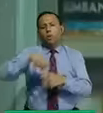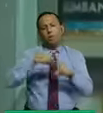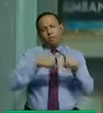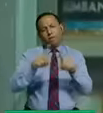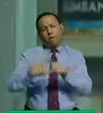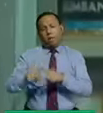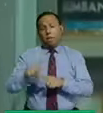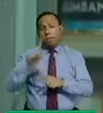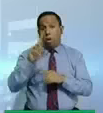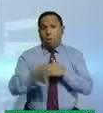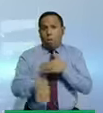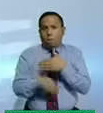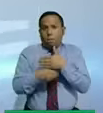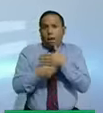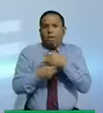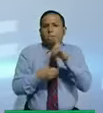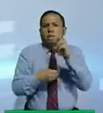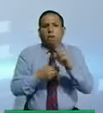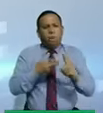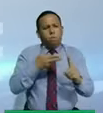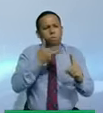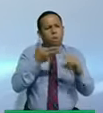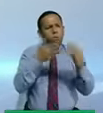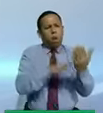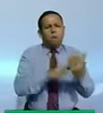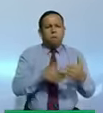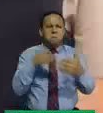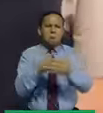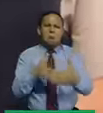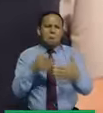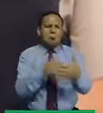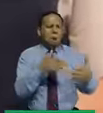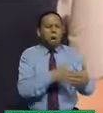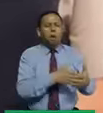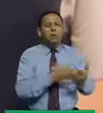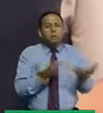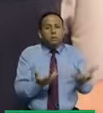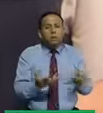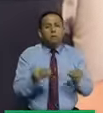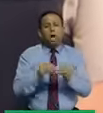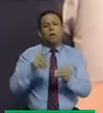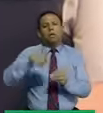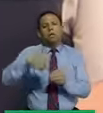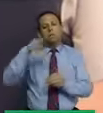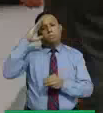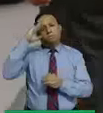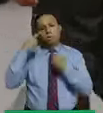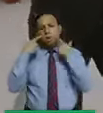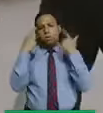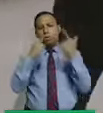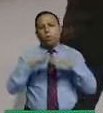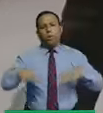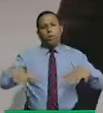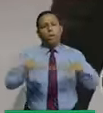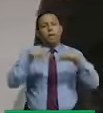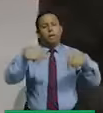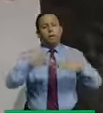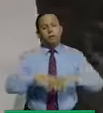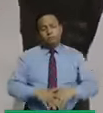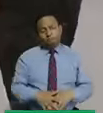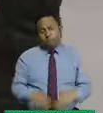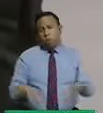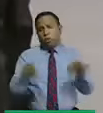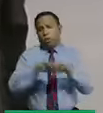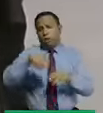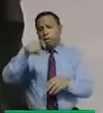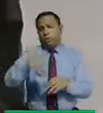de extorsiones y sicariatos, se espera la colaboración de más unidades policiales para esta parte de Guayas, la